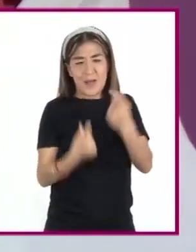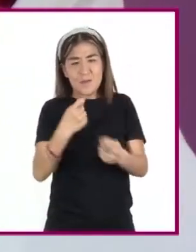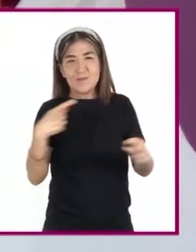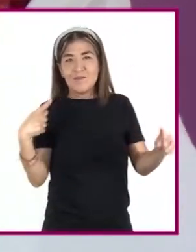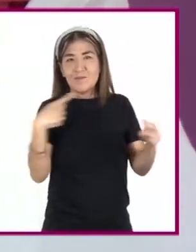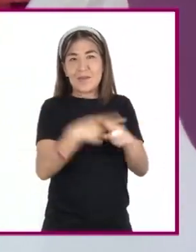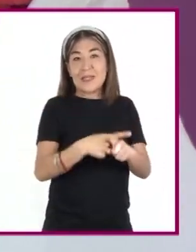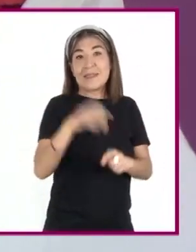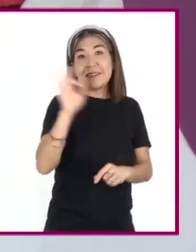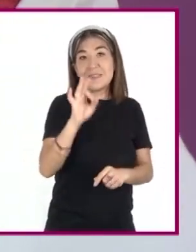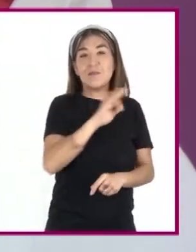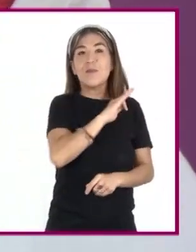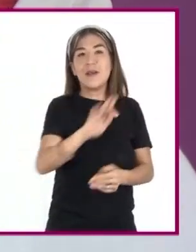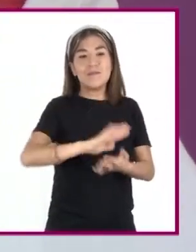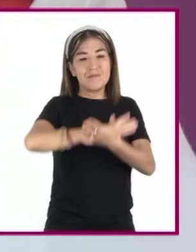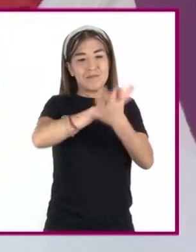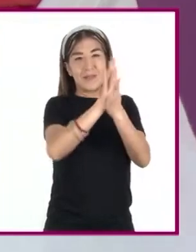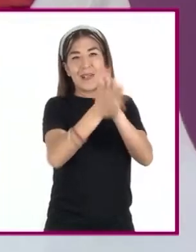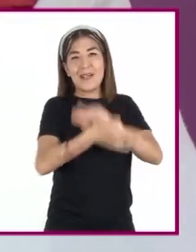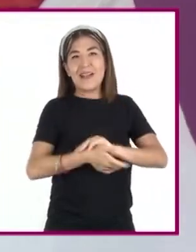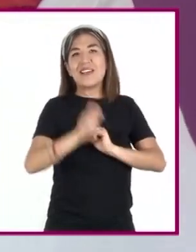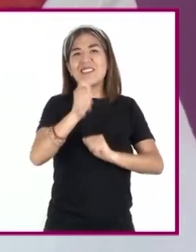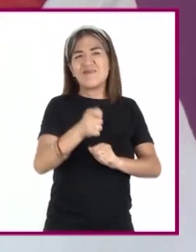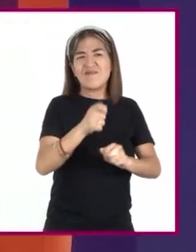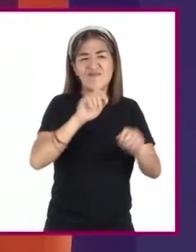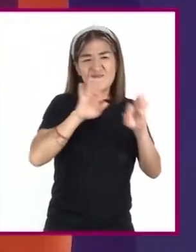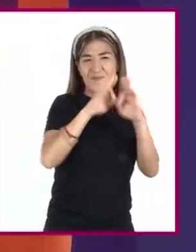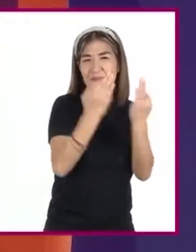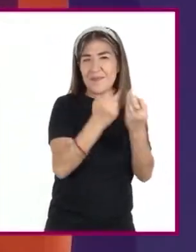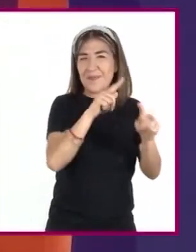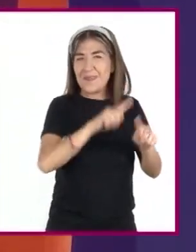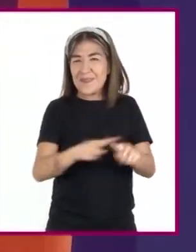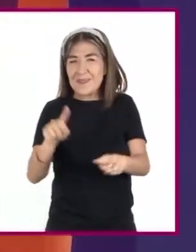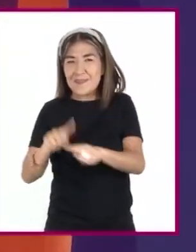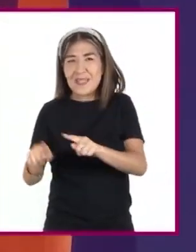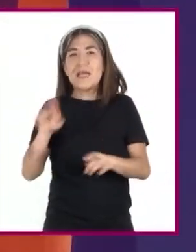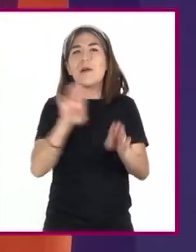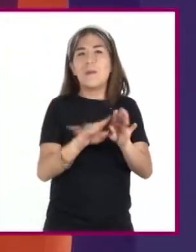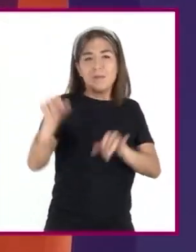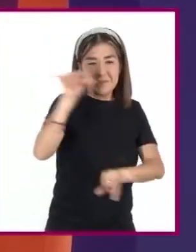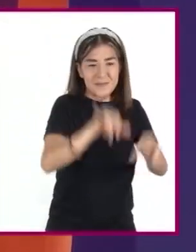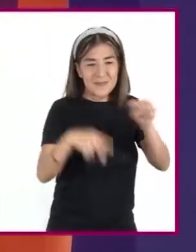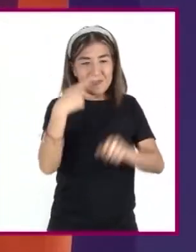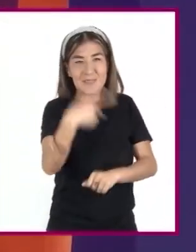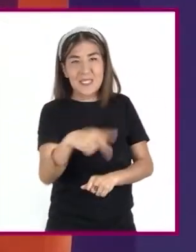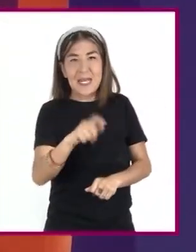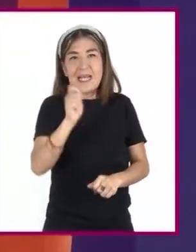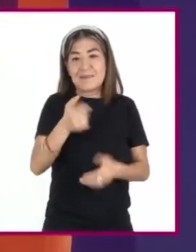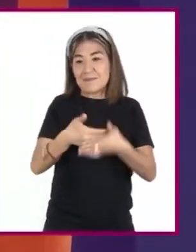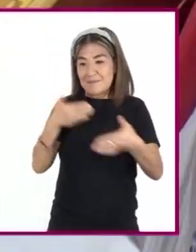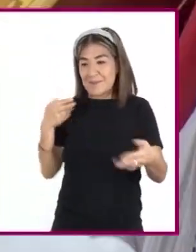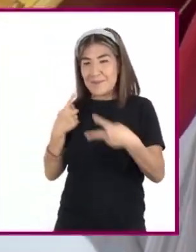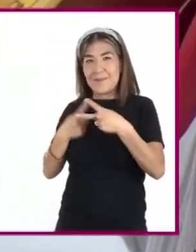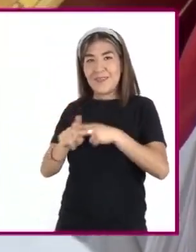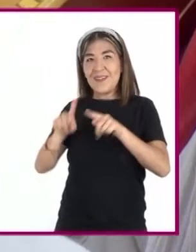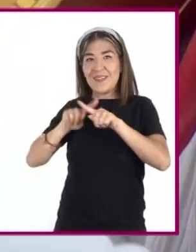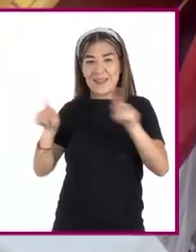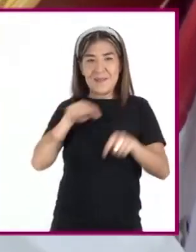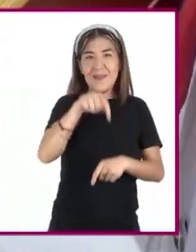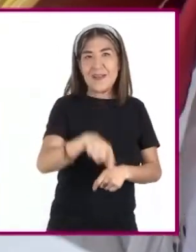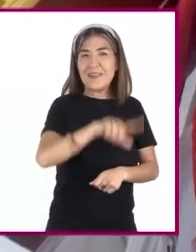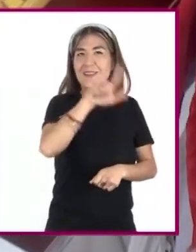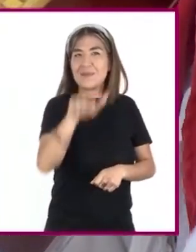por ocasiones forman las sustancias ya muy diferentes, por sus componentes a las de un inicio, por el